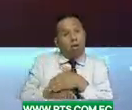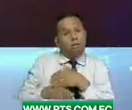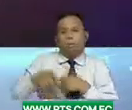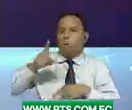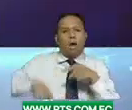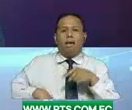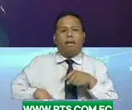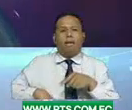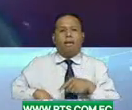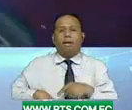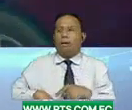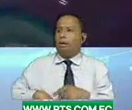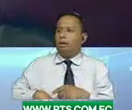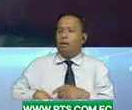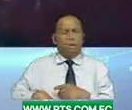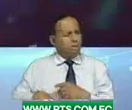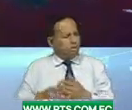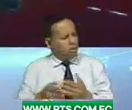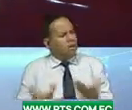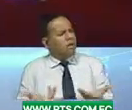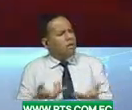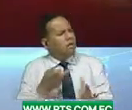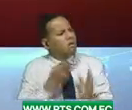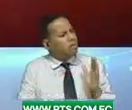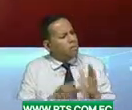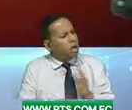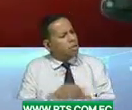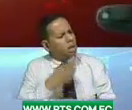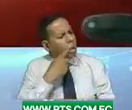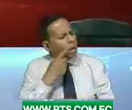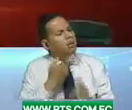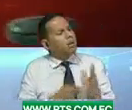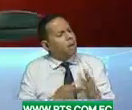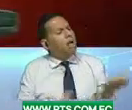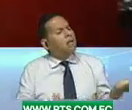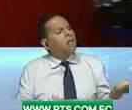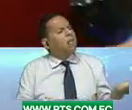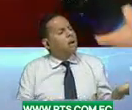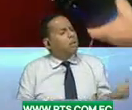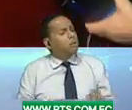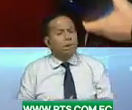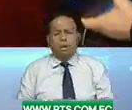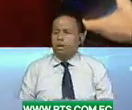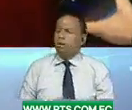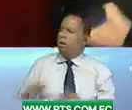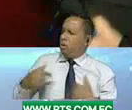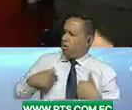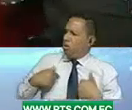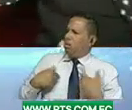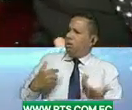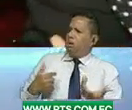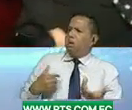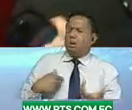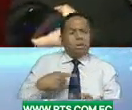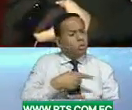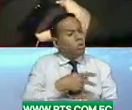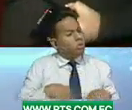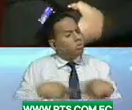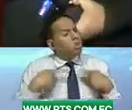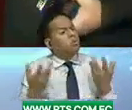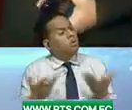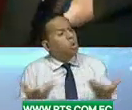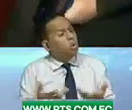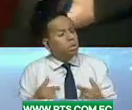¿Qué le pasa, caballero? ¿Qué le pasa, caballero? Él se quiere ir a San Pedro, que vive ahí. ¿Hasta dónde vive? Yo vivo en San